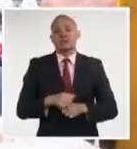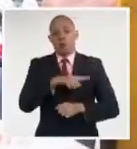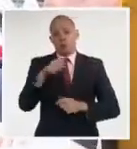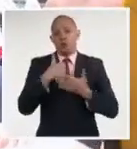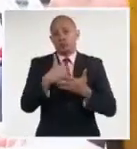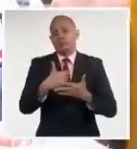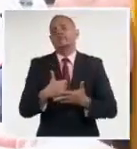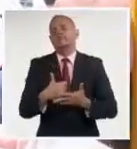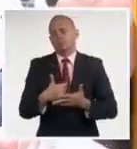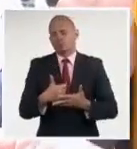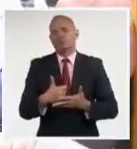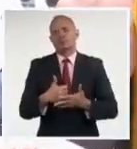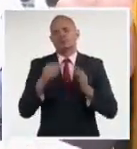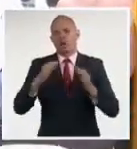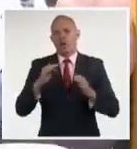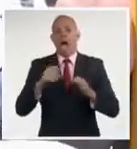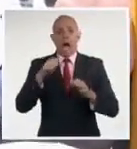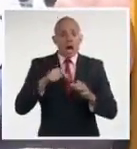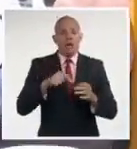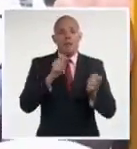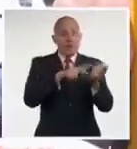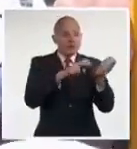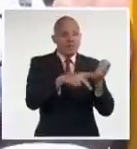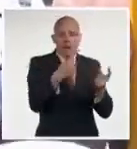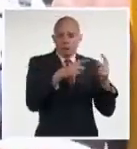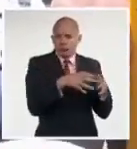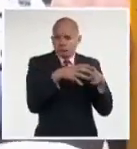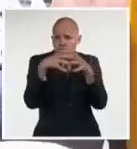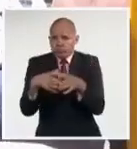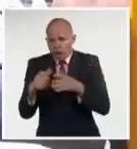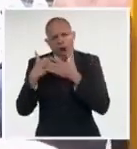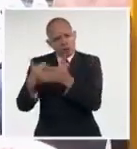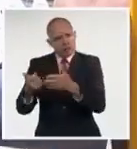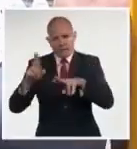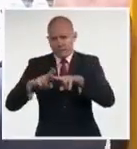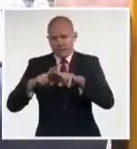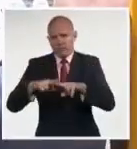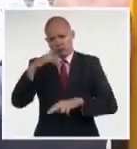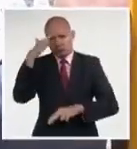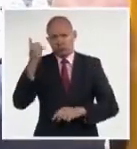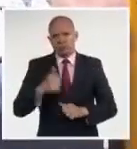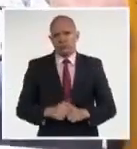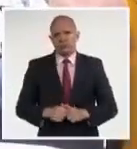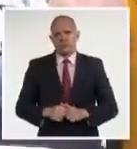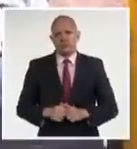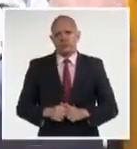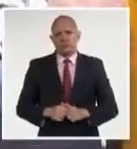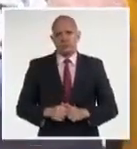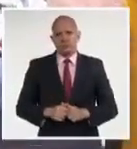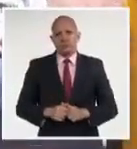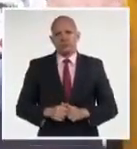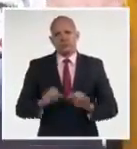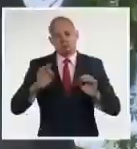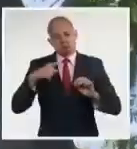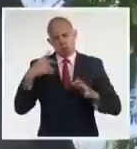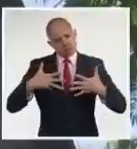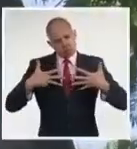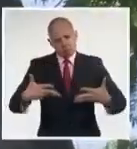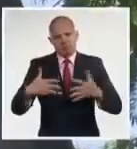Sí, todas las provincias están dando su aporte aquí a la capital. ¿Con ustedes se puede contar? Sí,